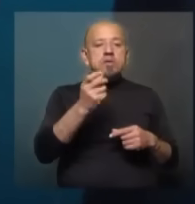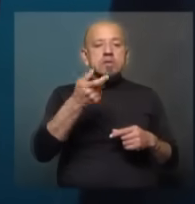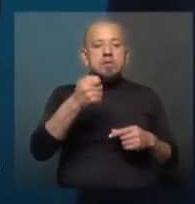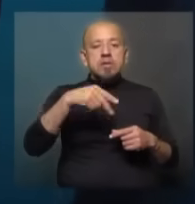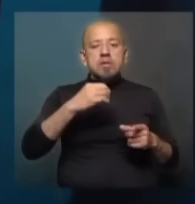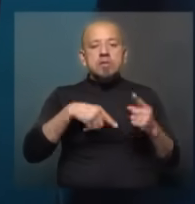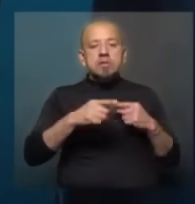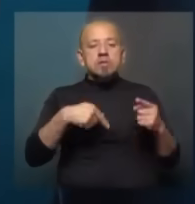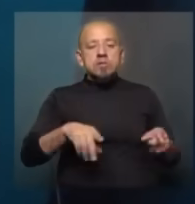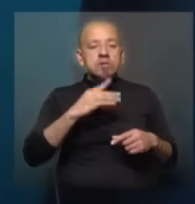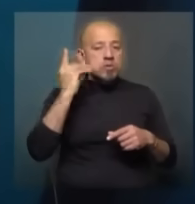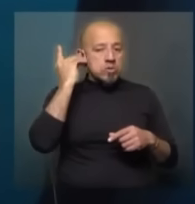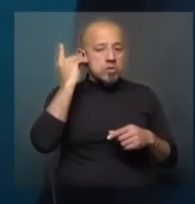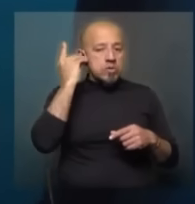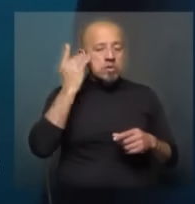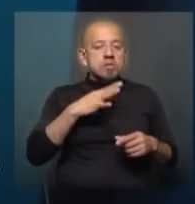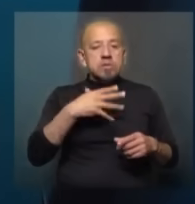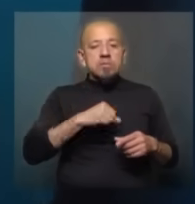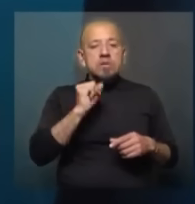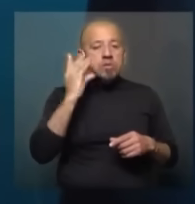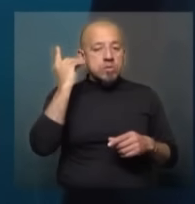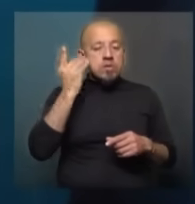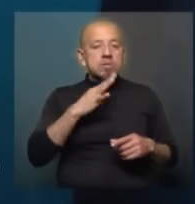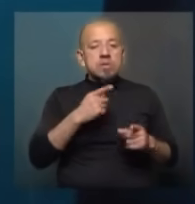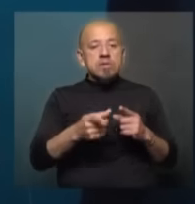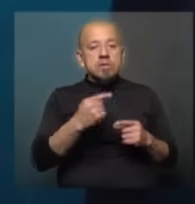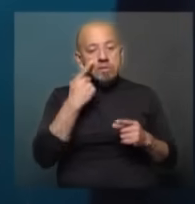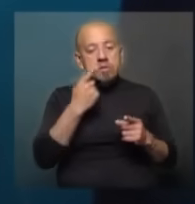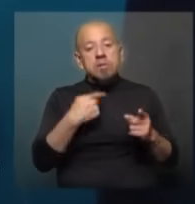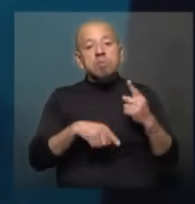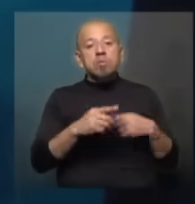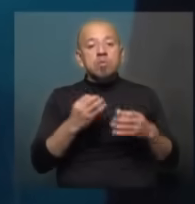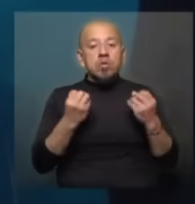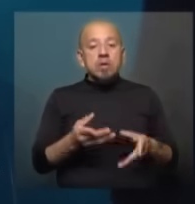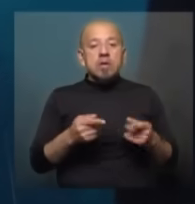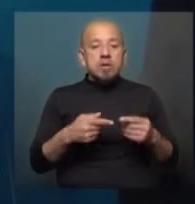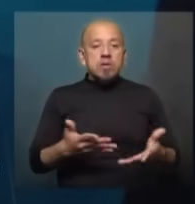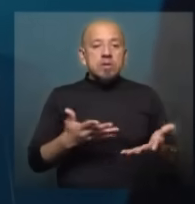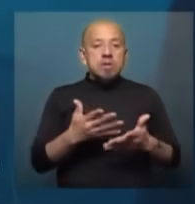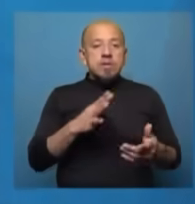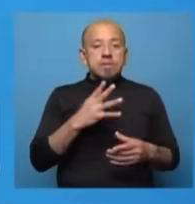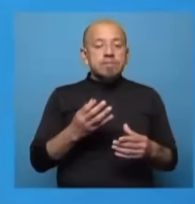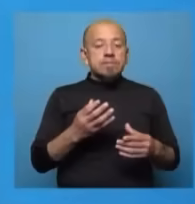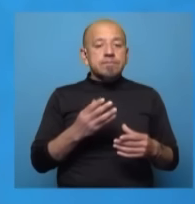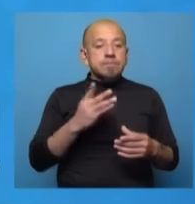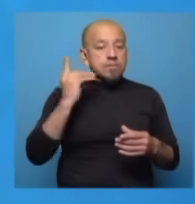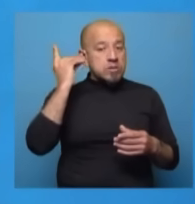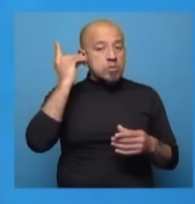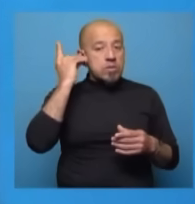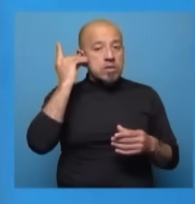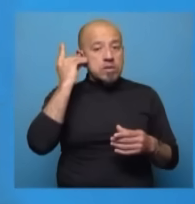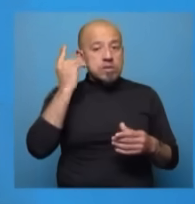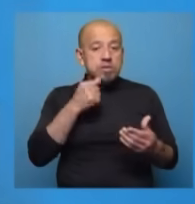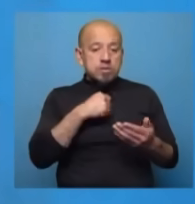estudiar los celulares cada vez hay más celulares para estudiar y porque en esta nueva también hay celulares Así que